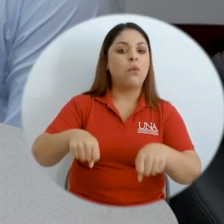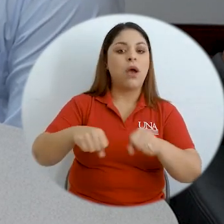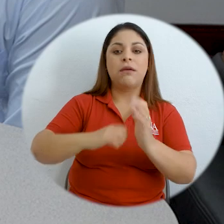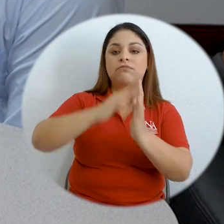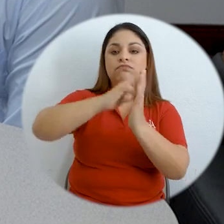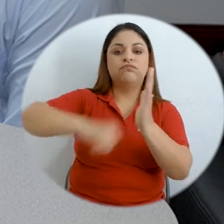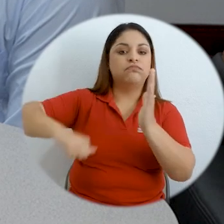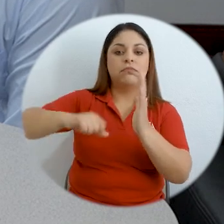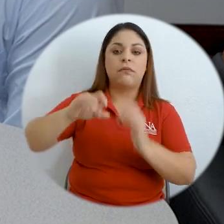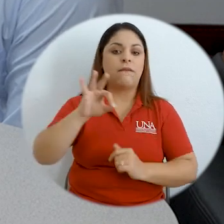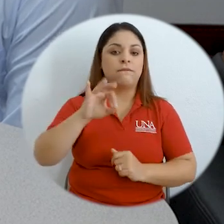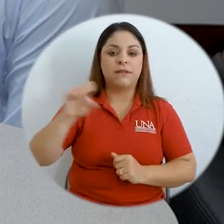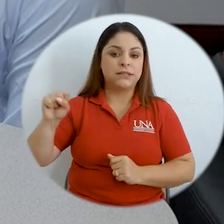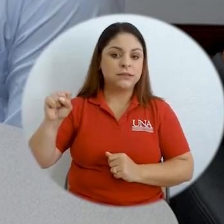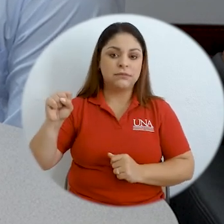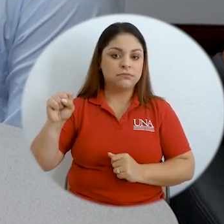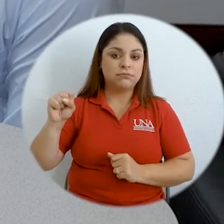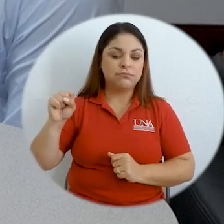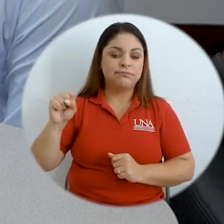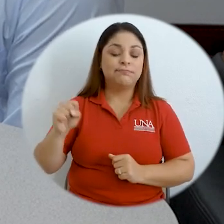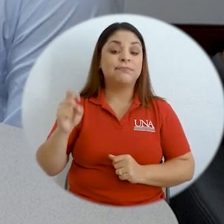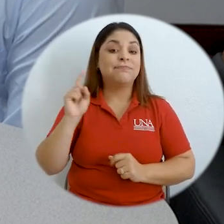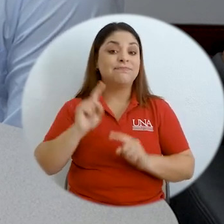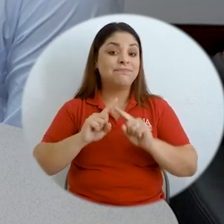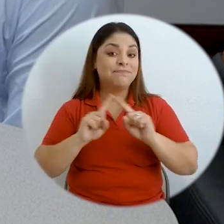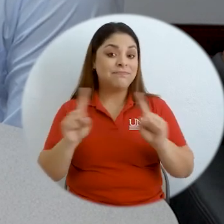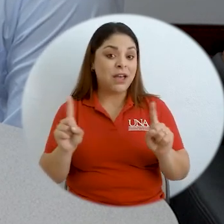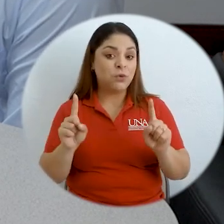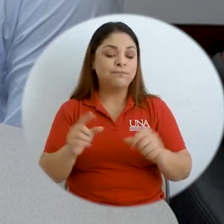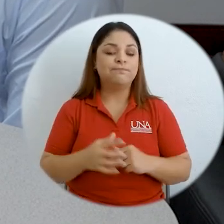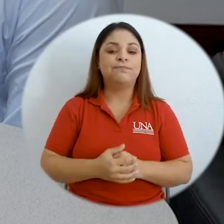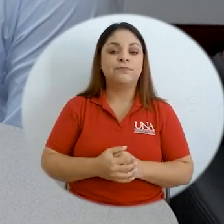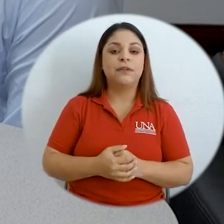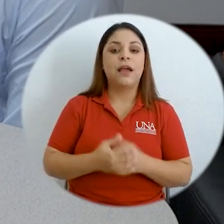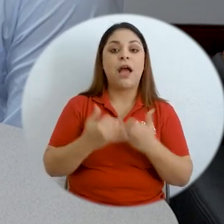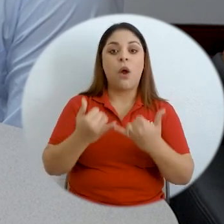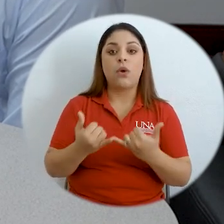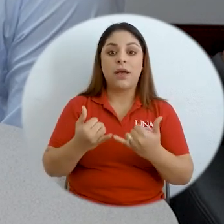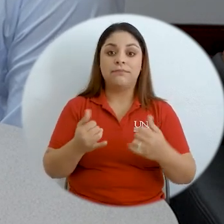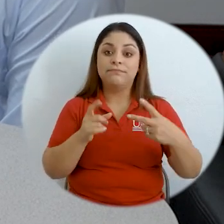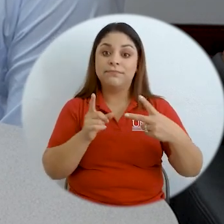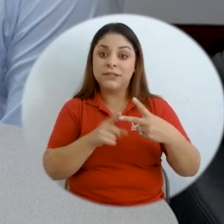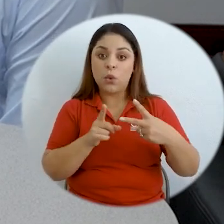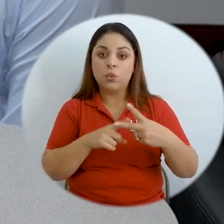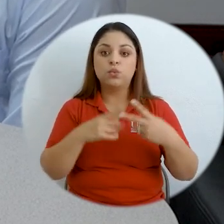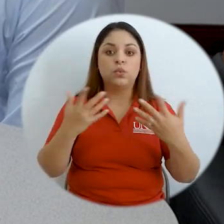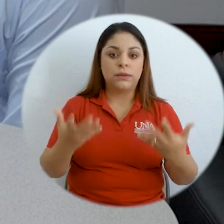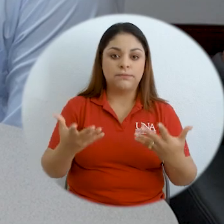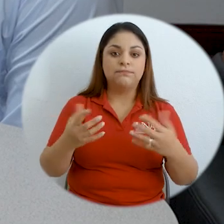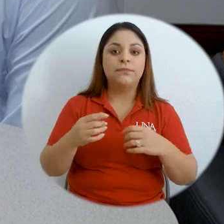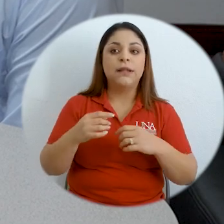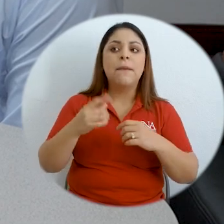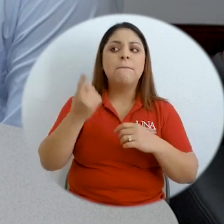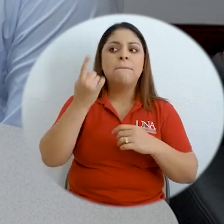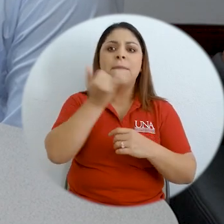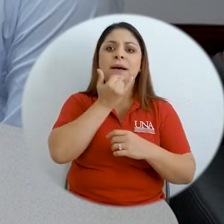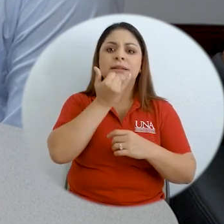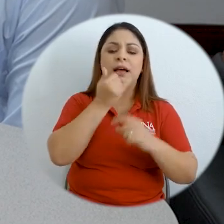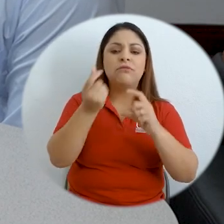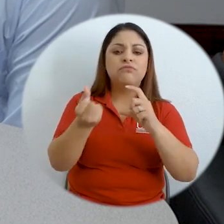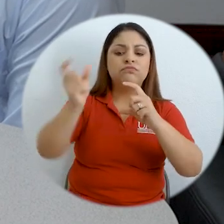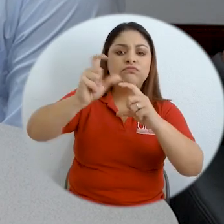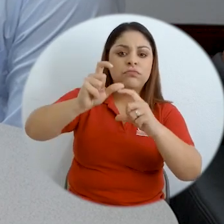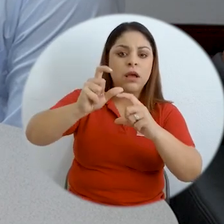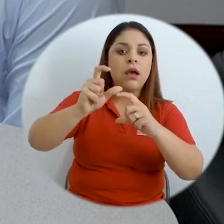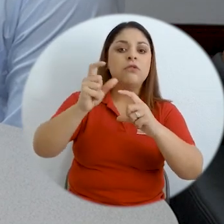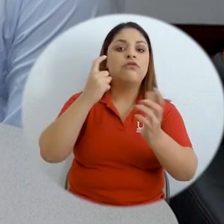un recorte al FES existente. Pero nos queda el segundo componente y es el reconocimiento por la inflación.